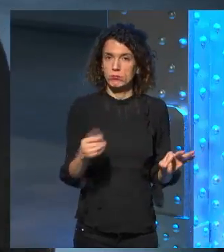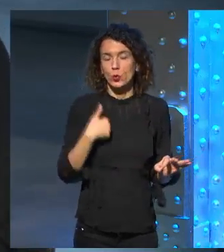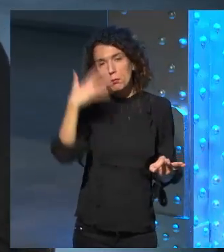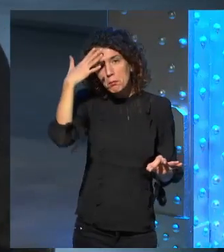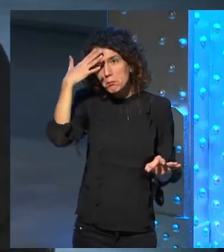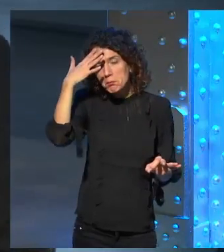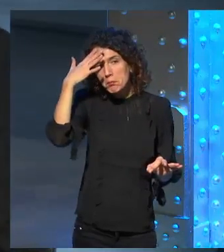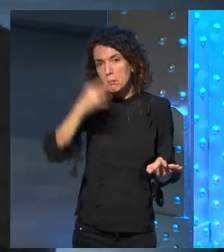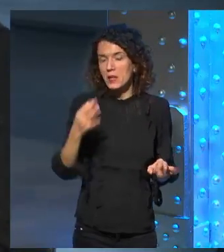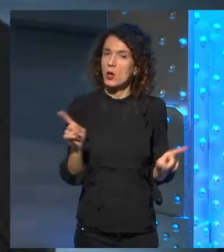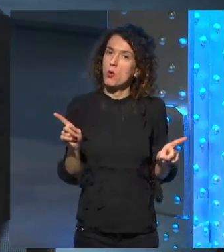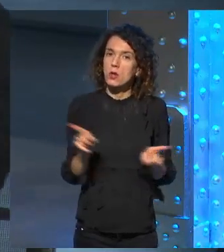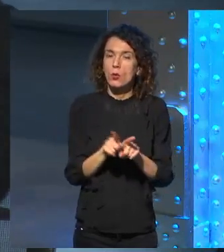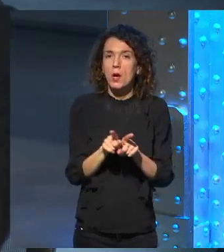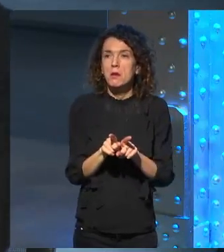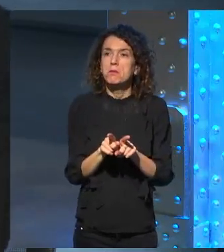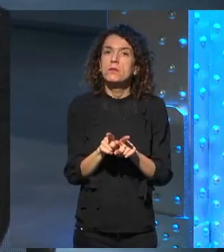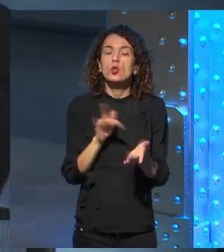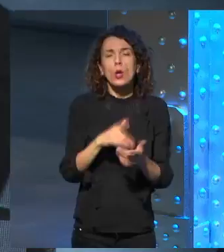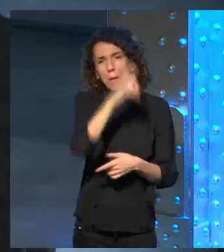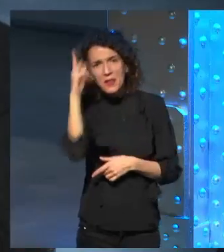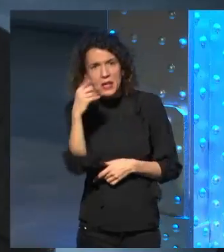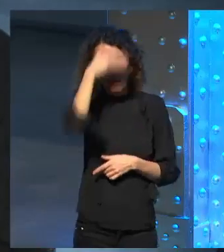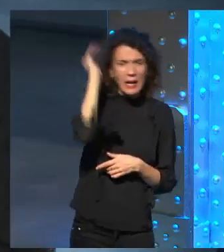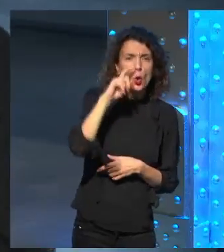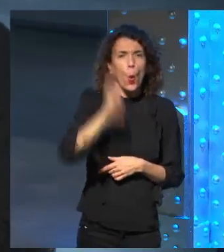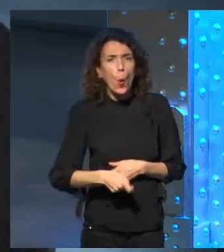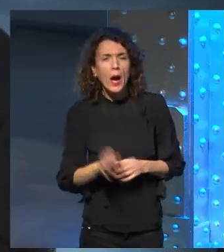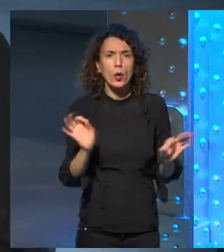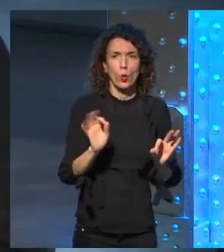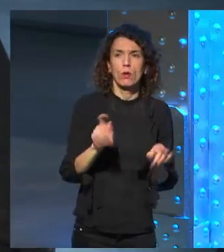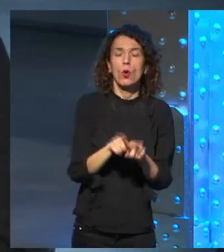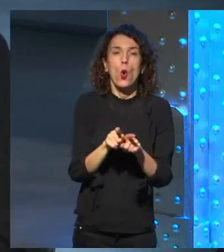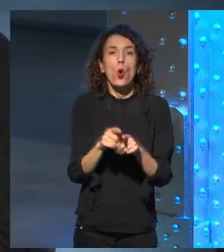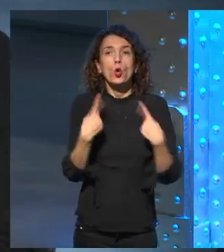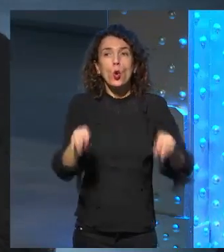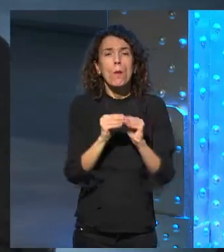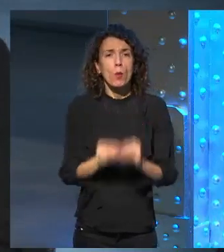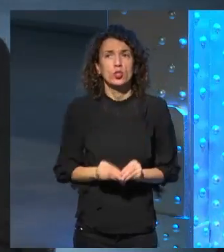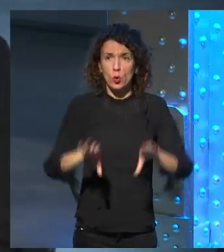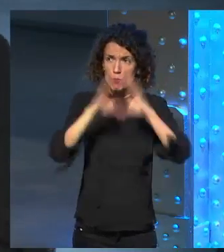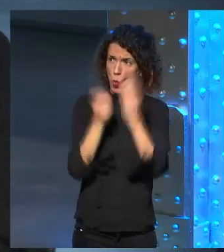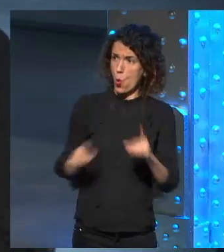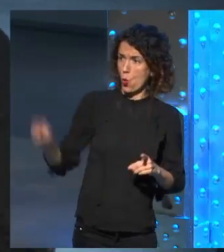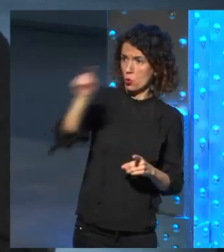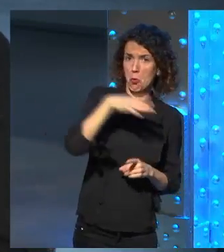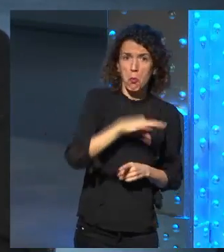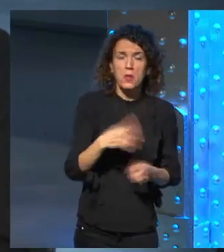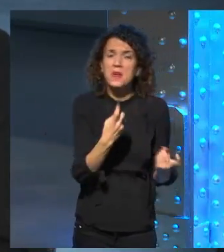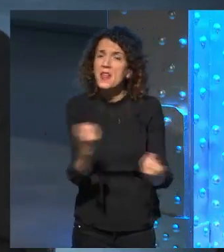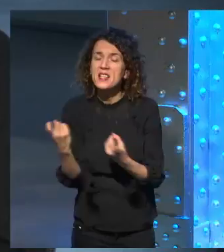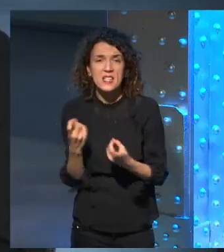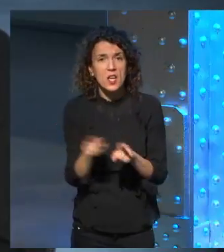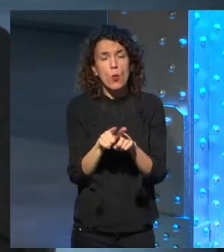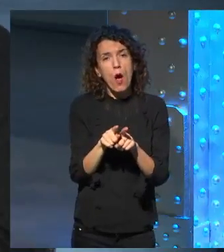Yo pienso que es maravilloso, pero no porque estamos en Madrid y Bartók es húngaro, sino que es un compositor que en cualquier parte del mundo pues necesita